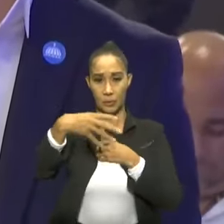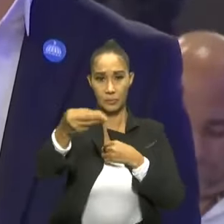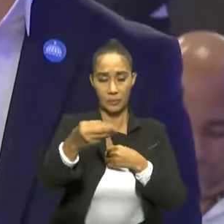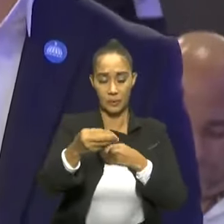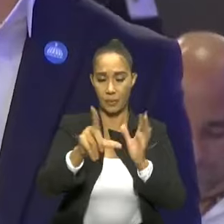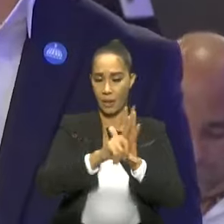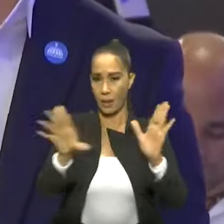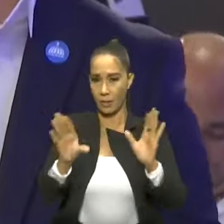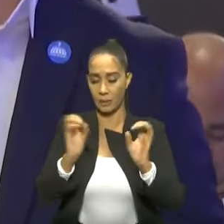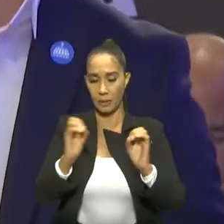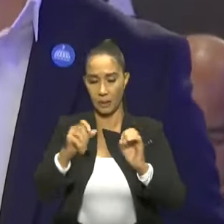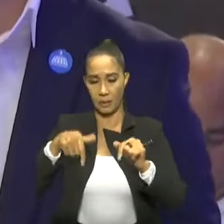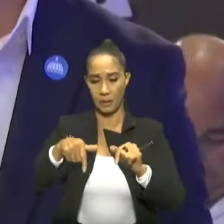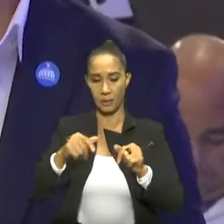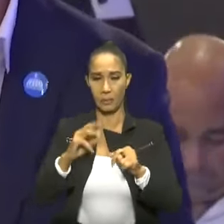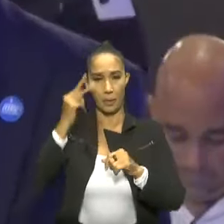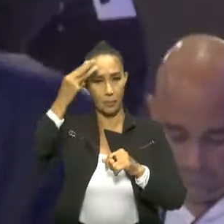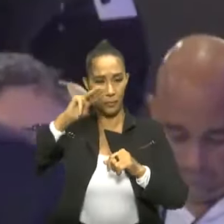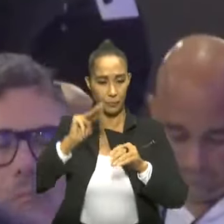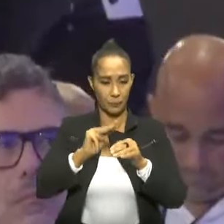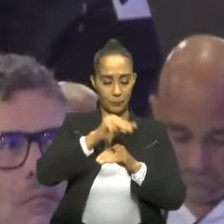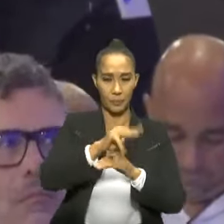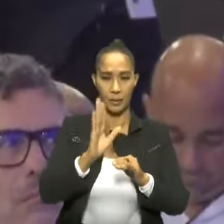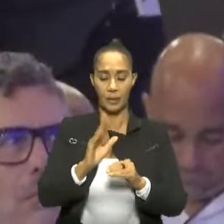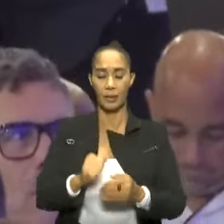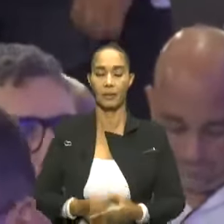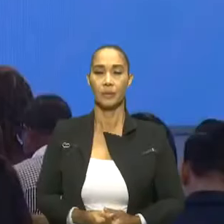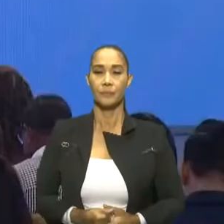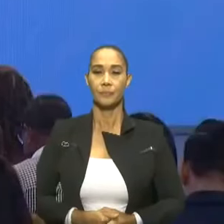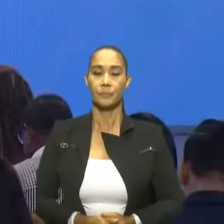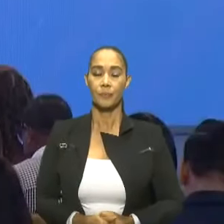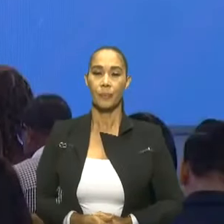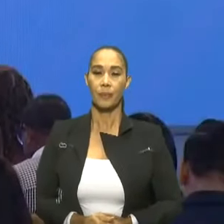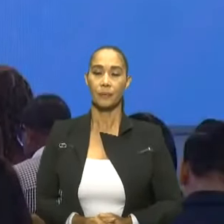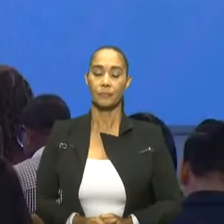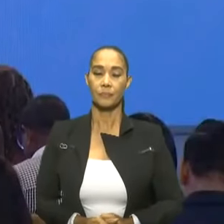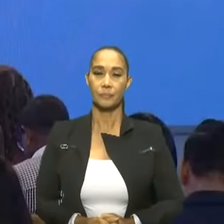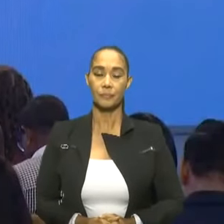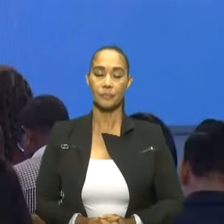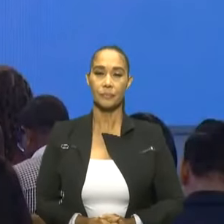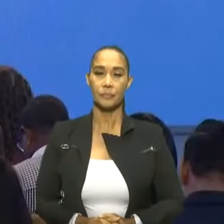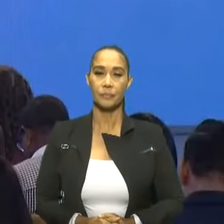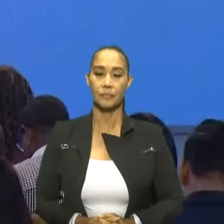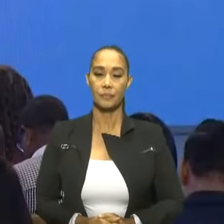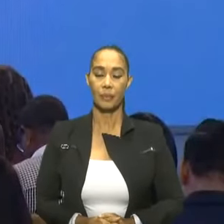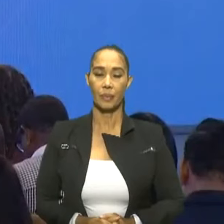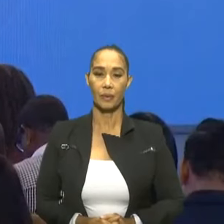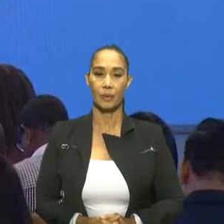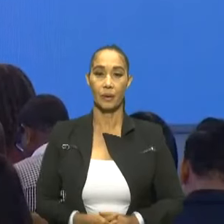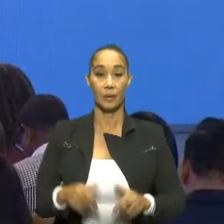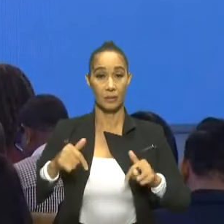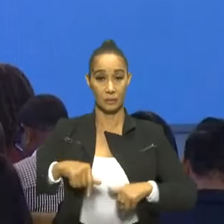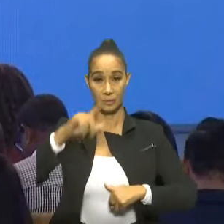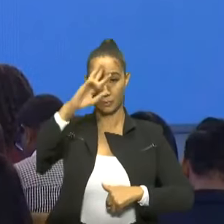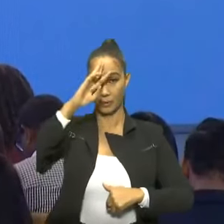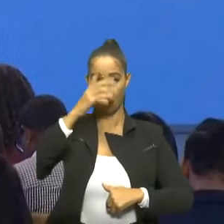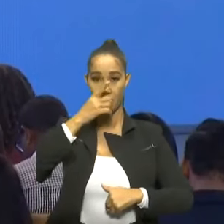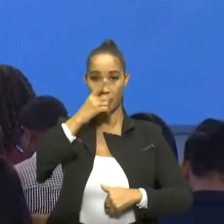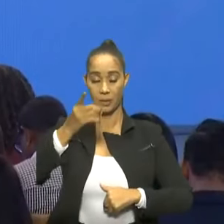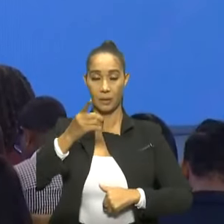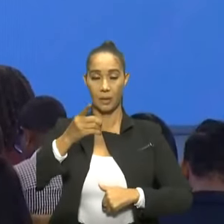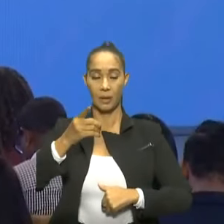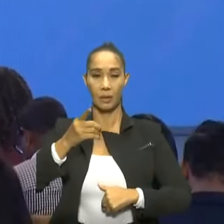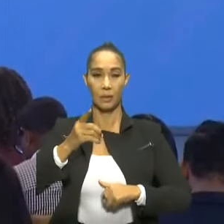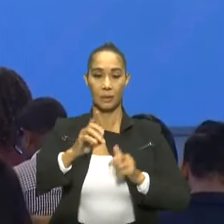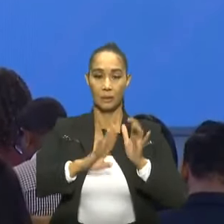ilegal de aquí del país? Bueno, nosotros el país y la República Dominicana está